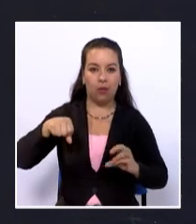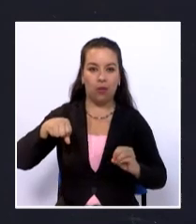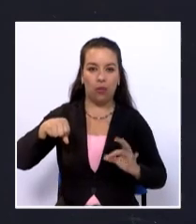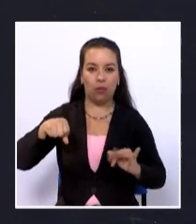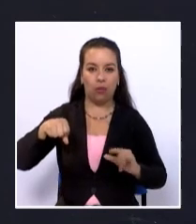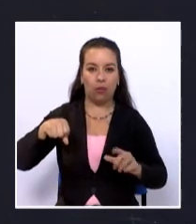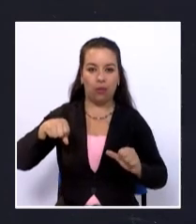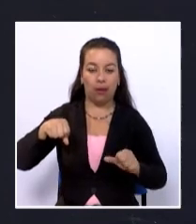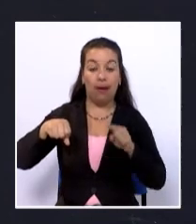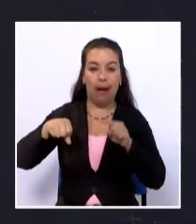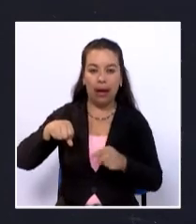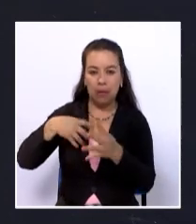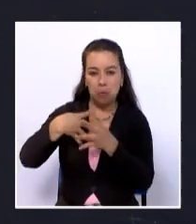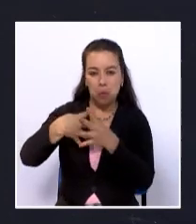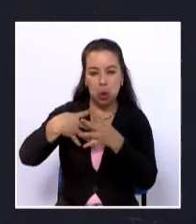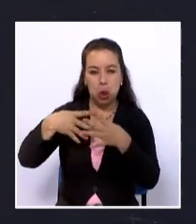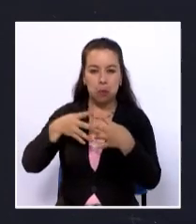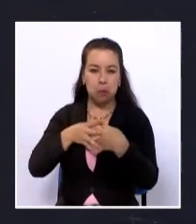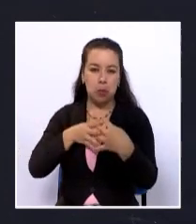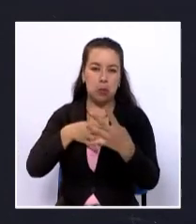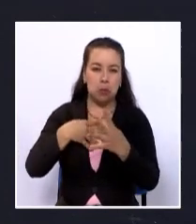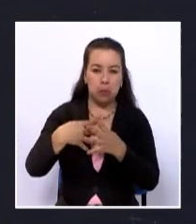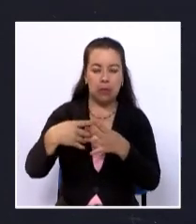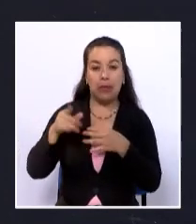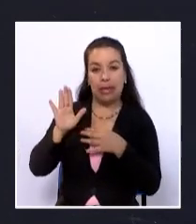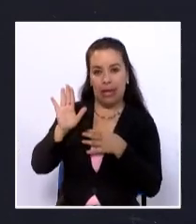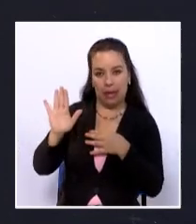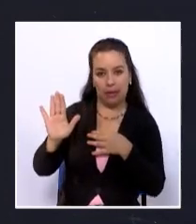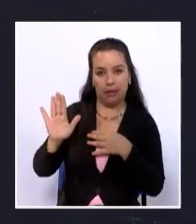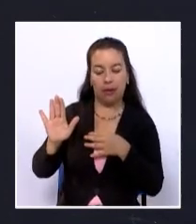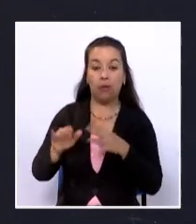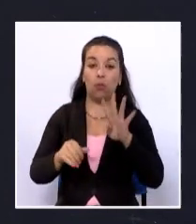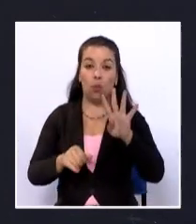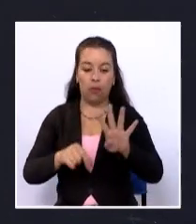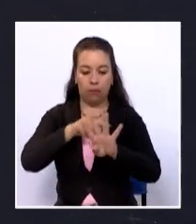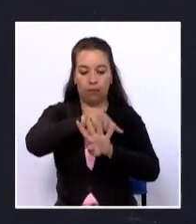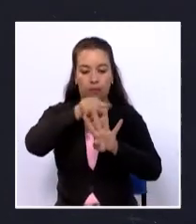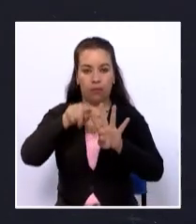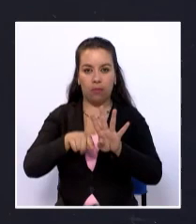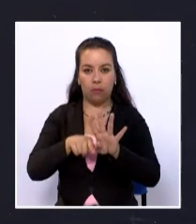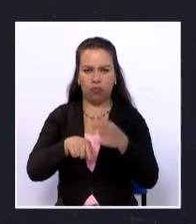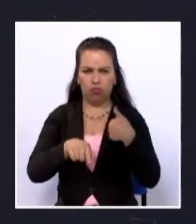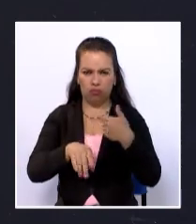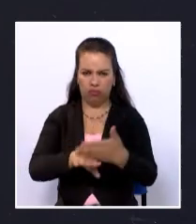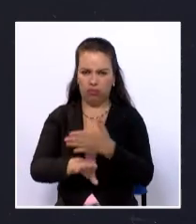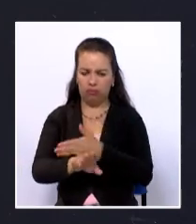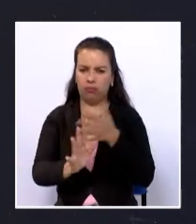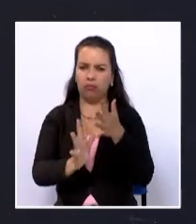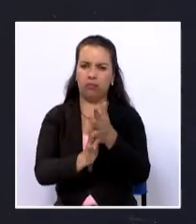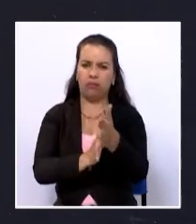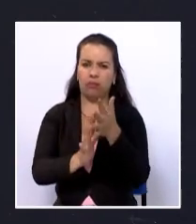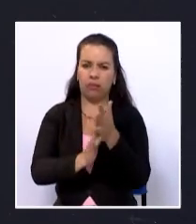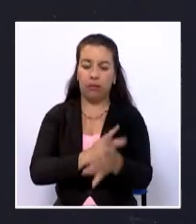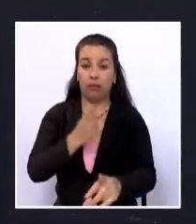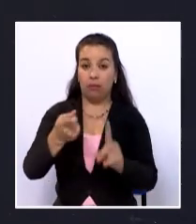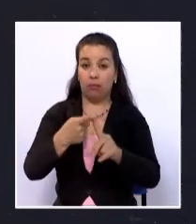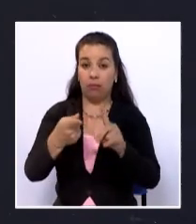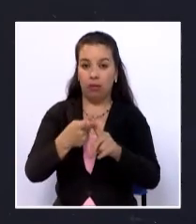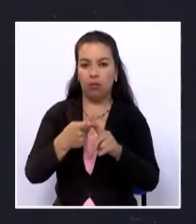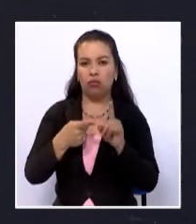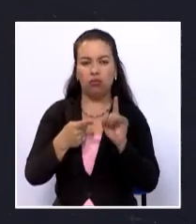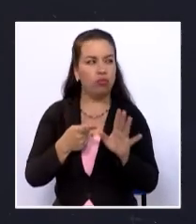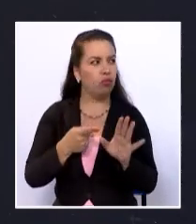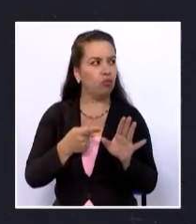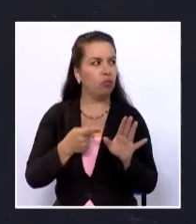cuadricipital ese es el tendón cuadricipital tiene cuatro componentes como yo les decía un componente más superficial